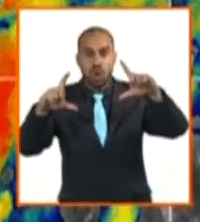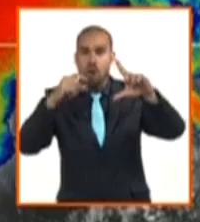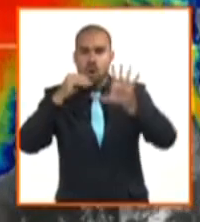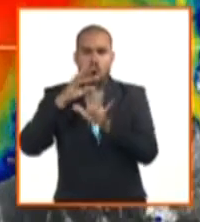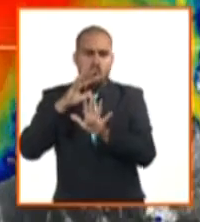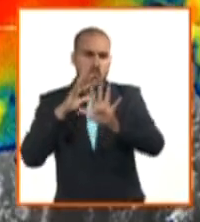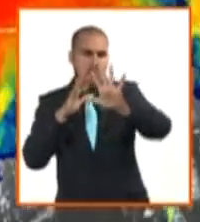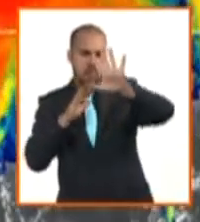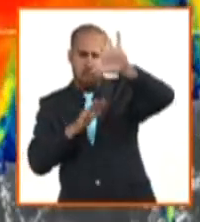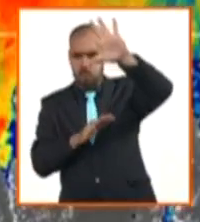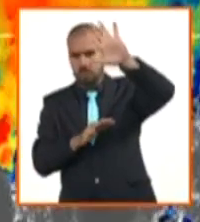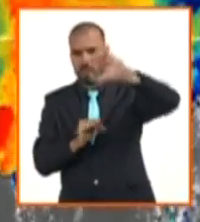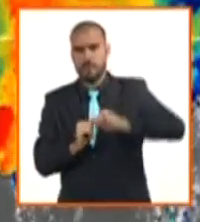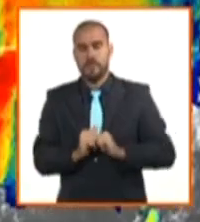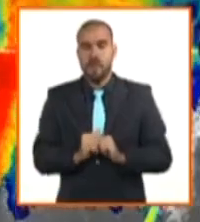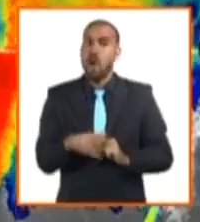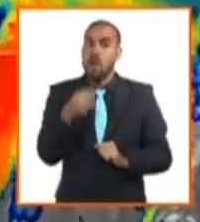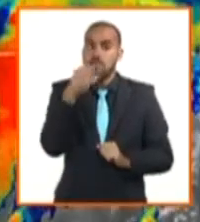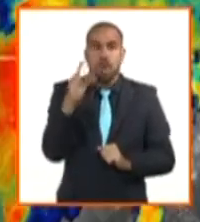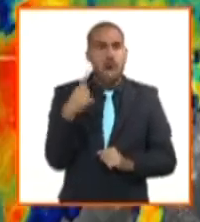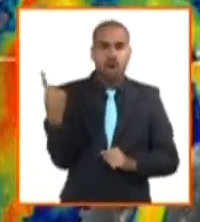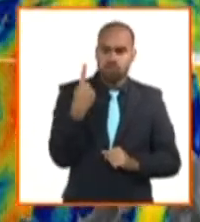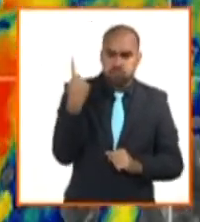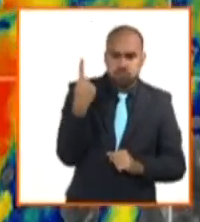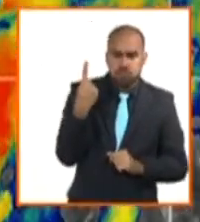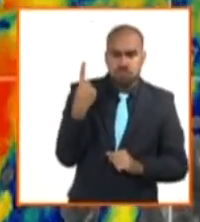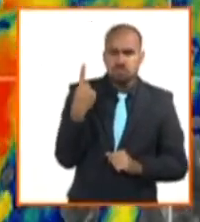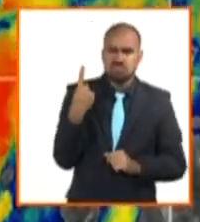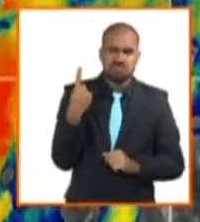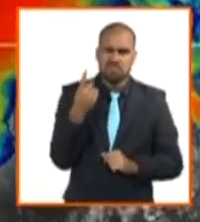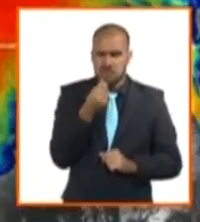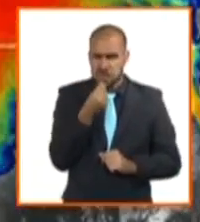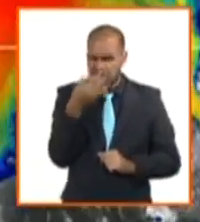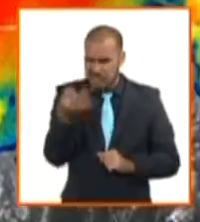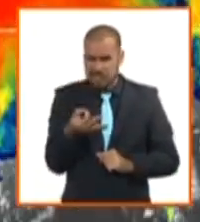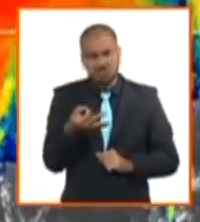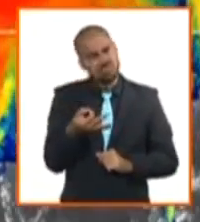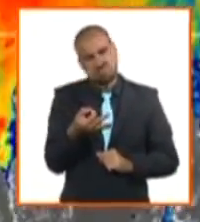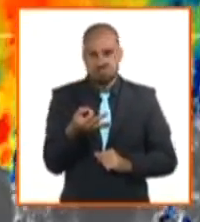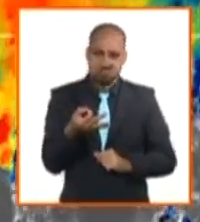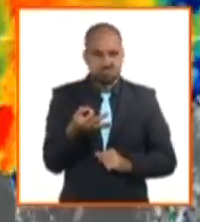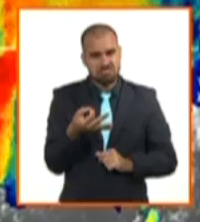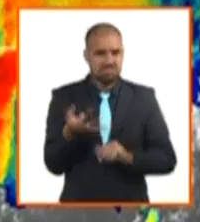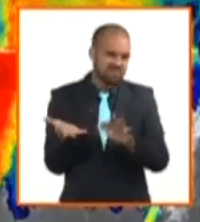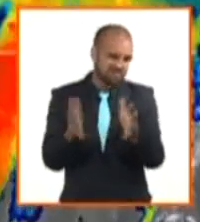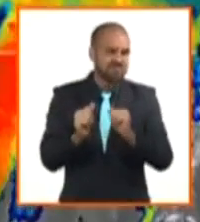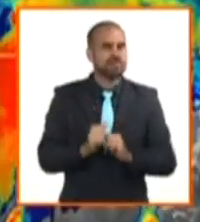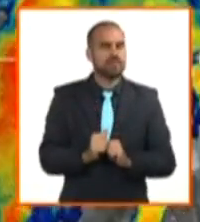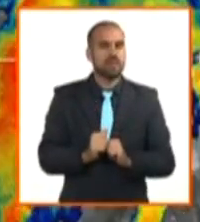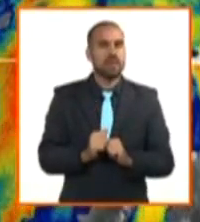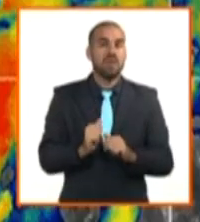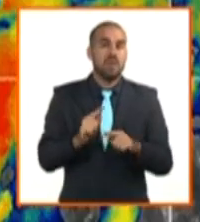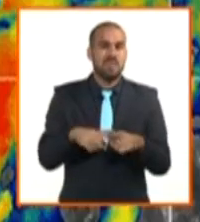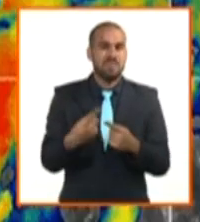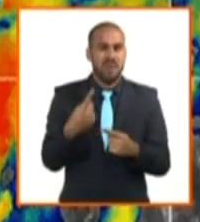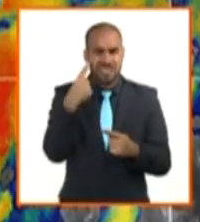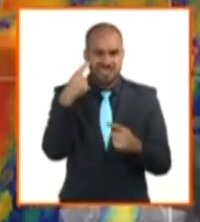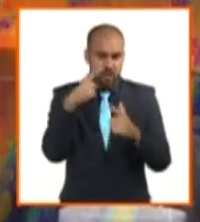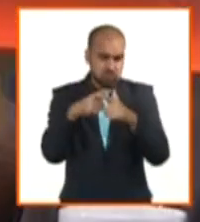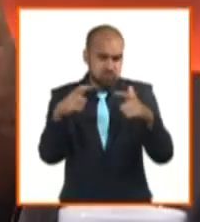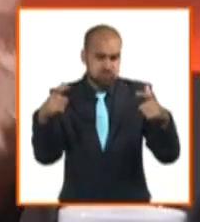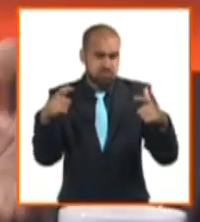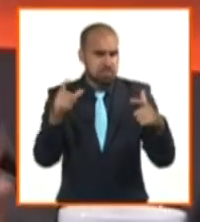tropical las posibilidades son mínimas porque se mantienen las condiciones de poco desarrollo pero si ocurriera